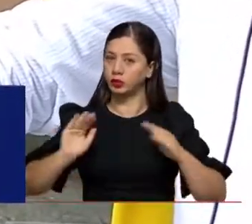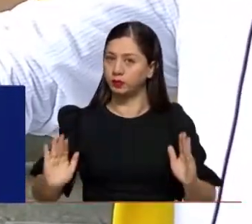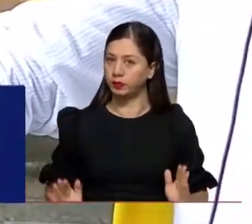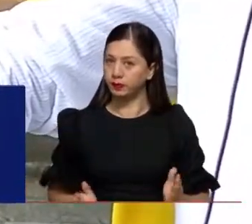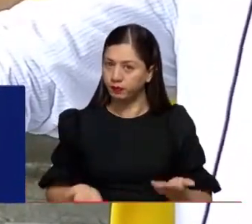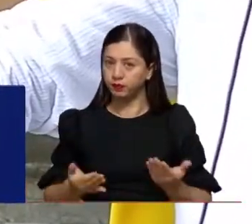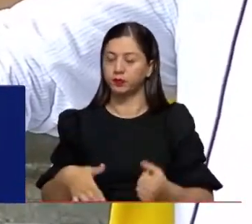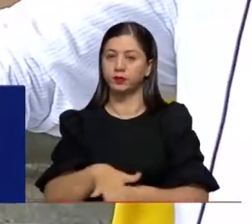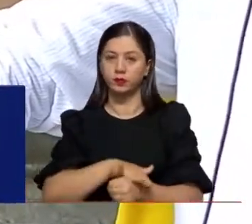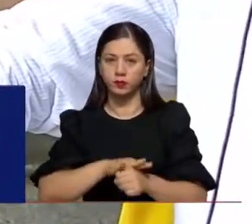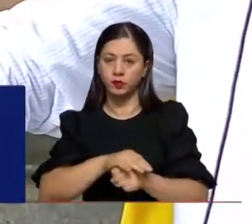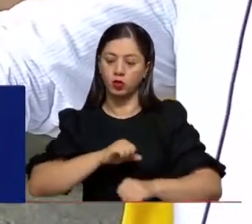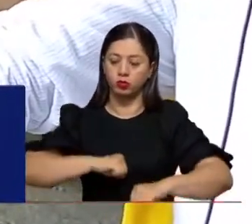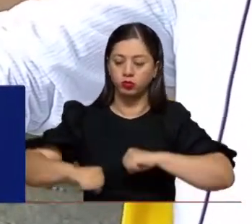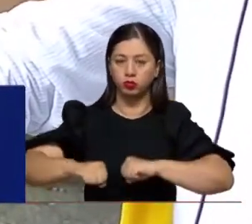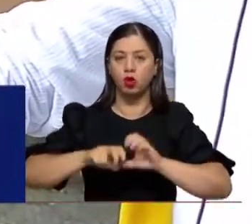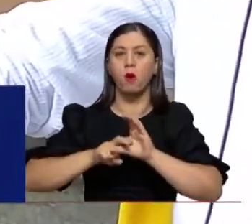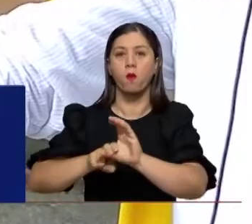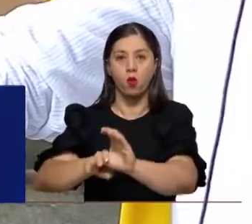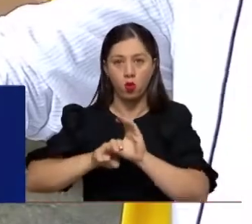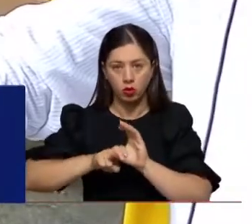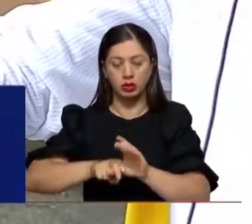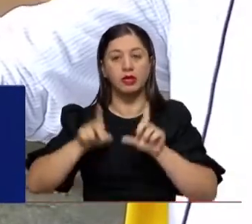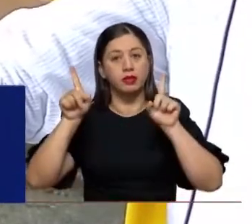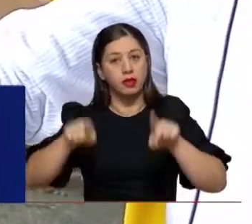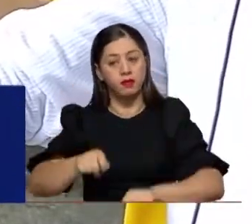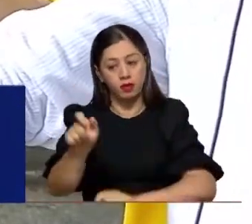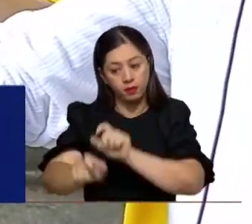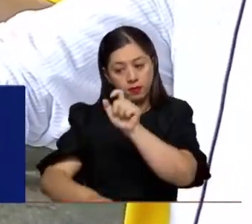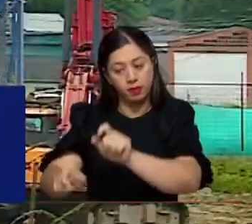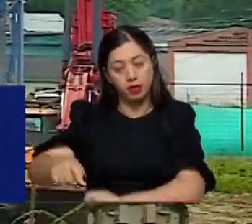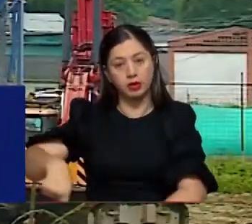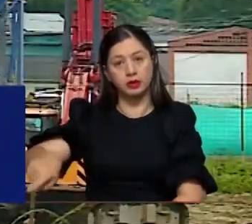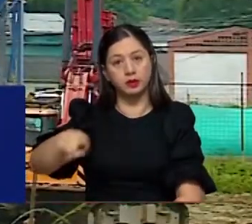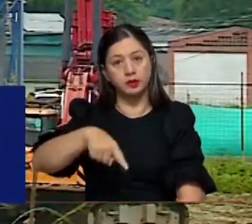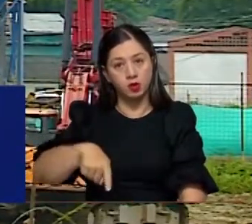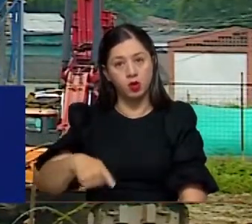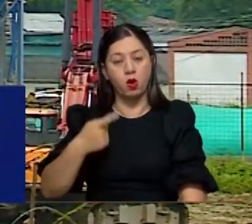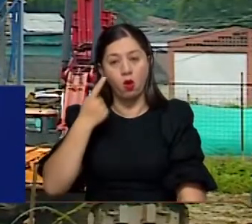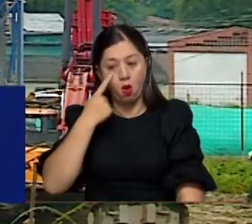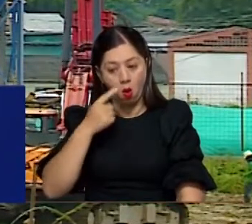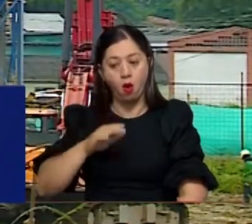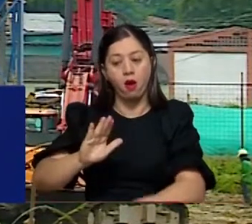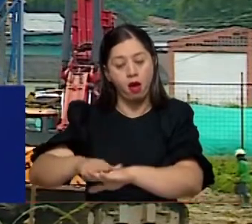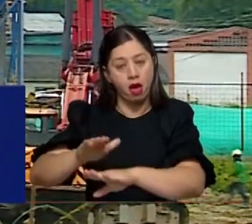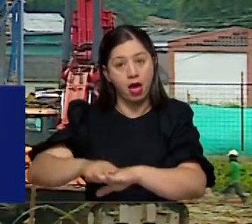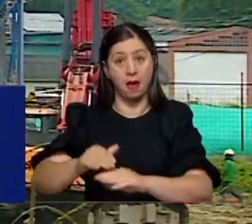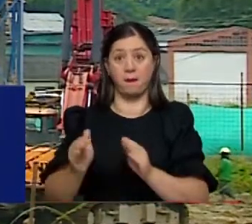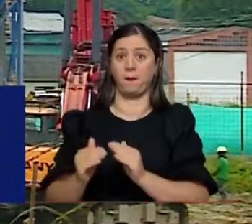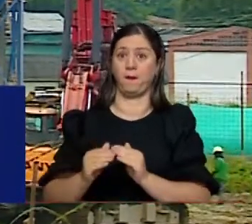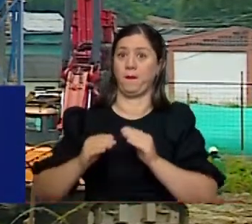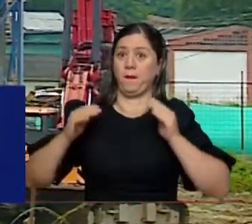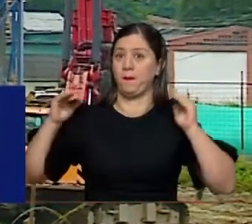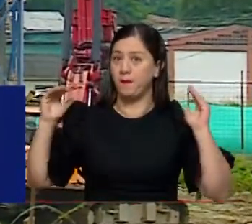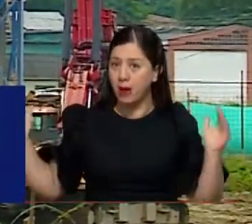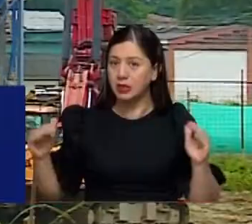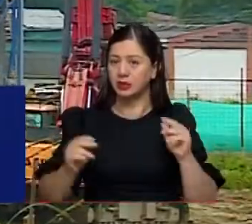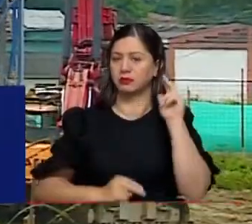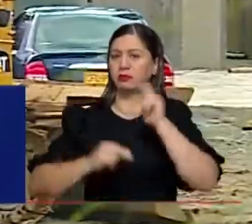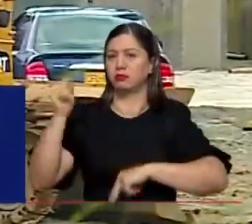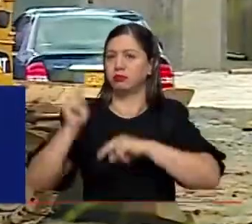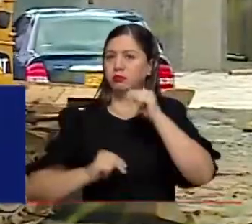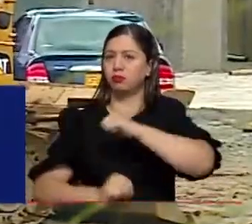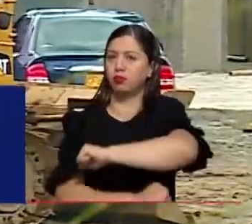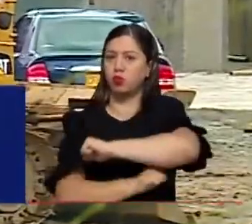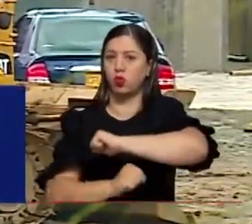las condiciones de movilidad, pero también queremos que la gente tenga en cuenta que esta es la mayor obra de infraestructura que se ha hecho